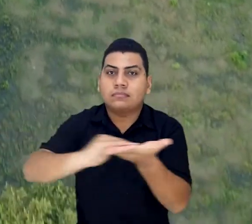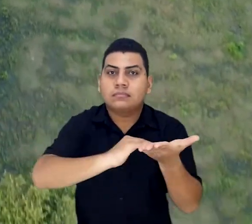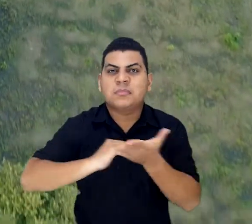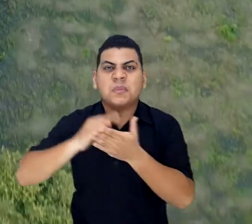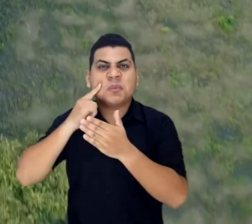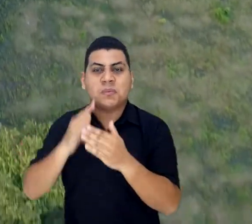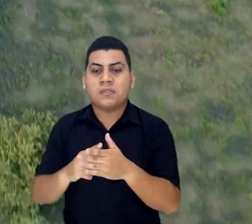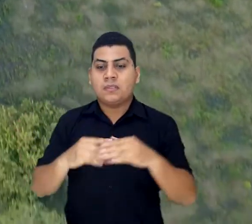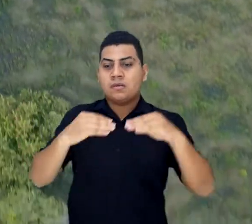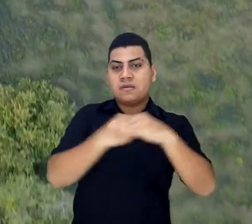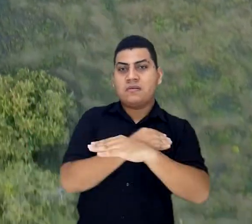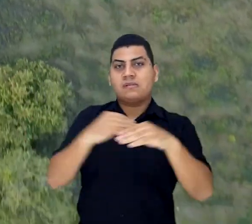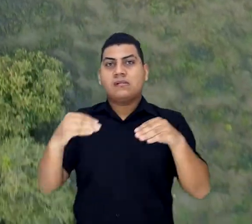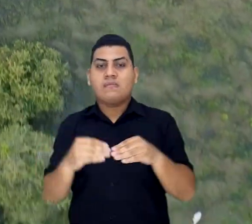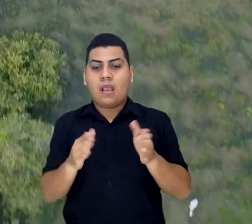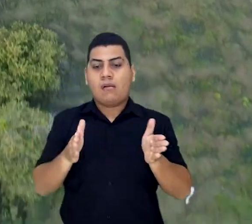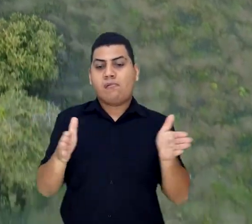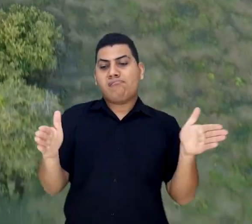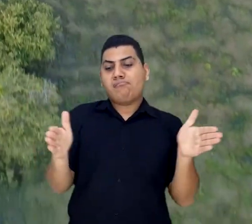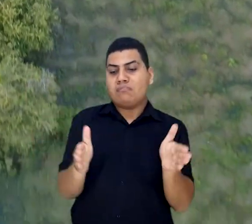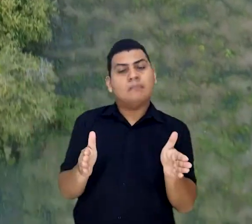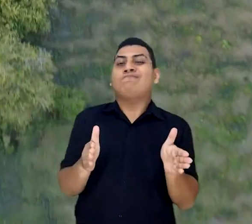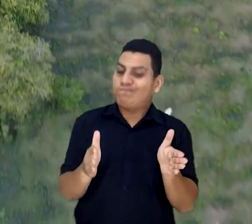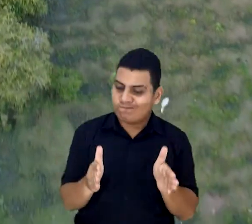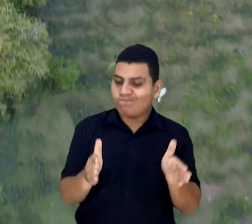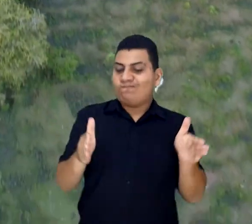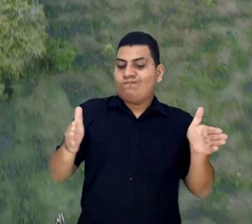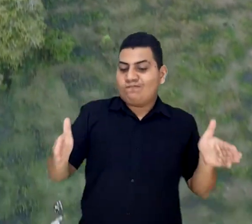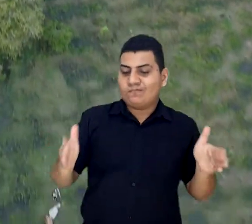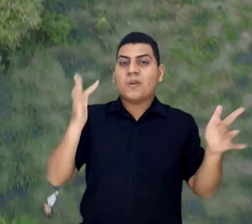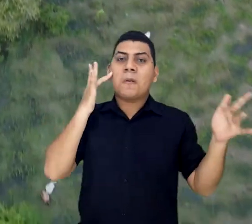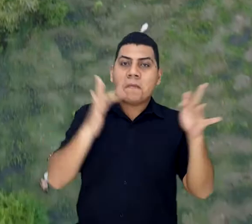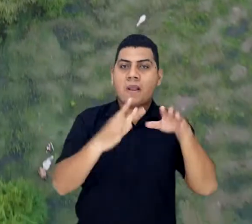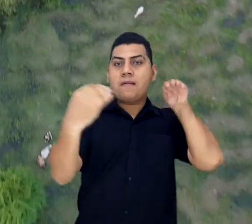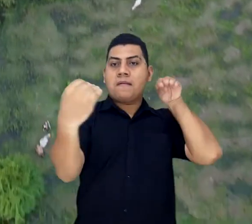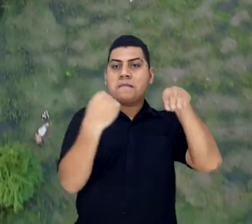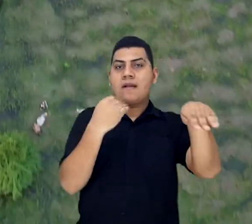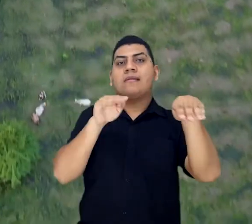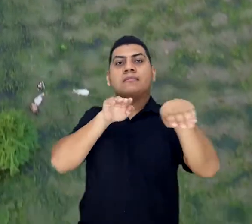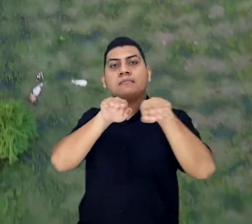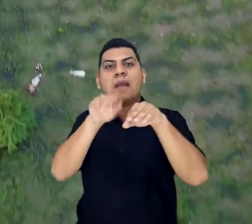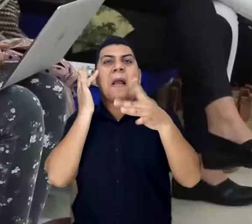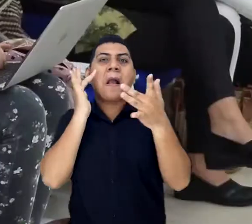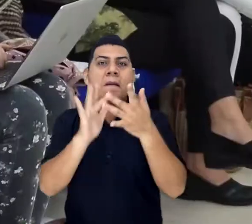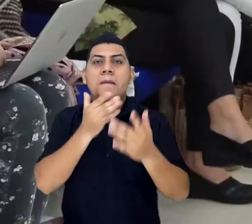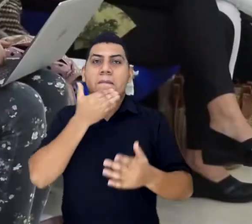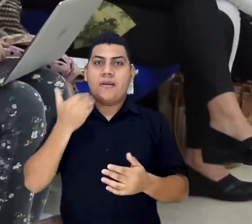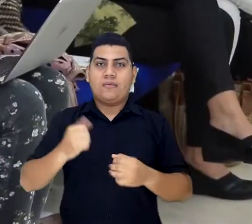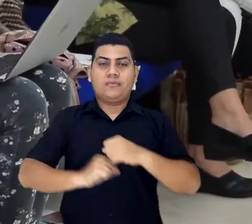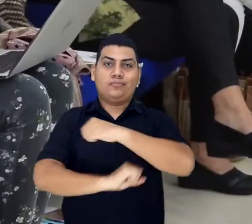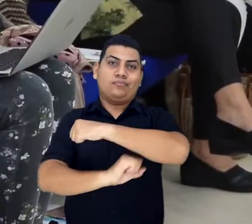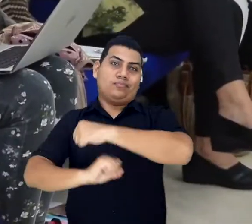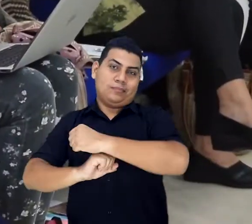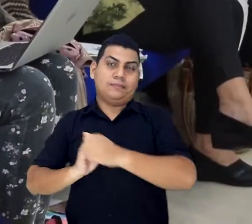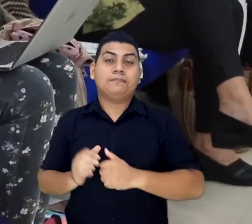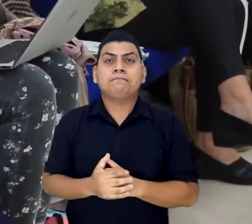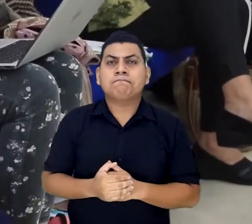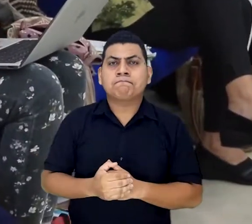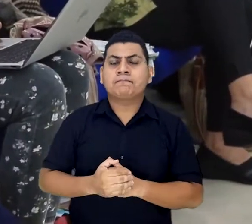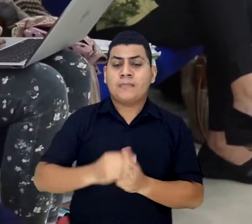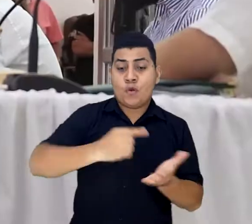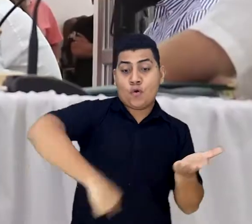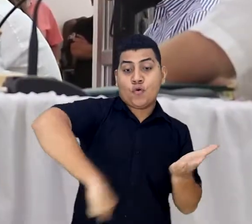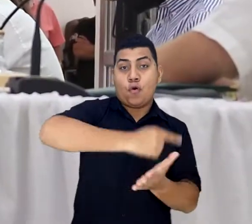calzada existente para lograr el ancho requerido, teniendo en cuenta que se encuentran en afirmado. La firma de este